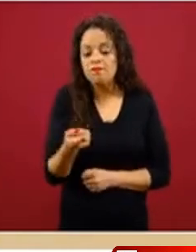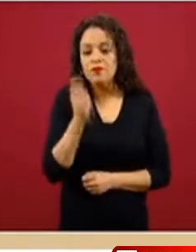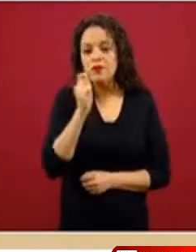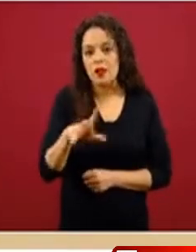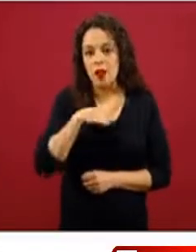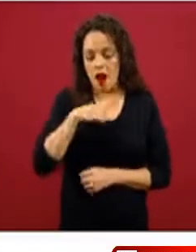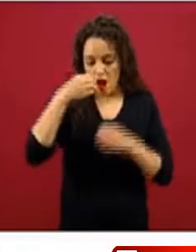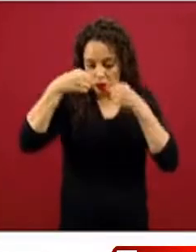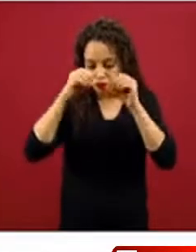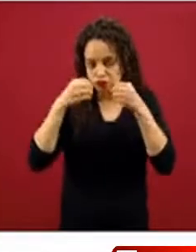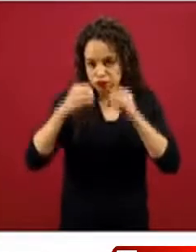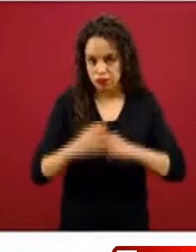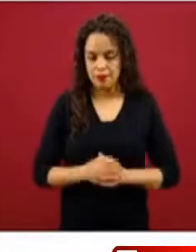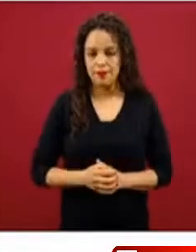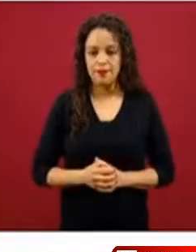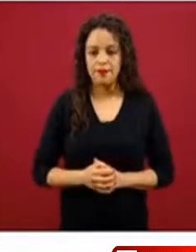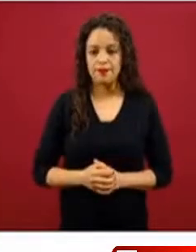diapositiva.